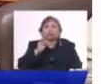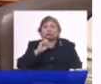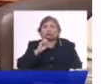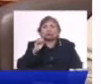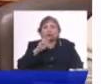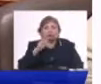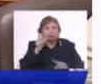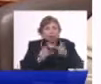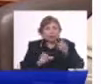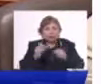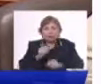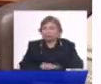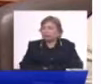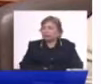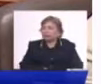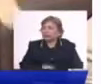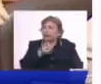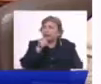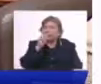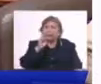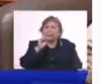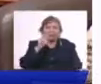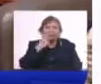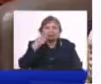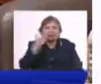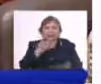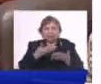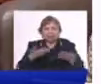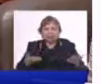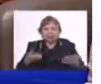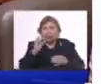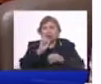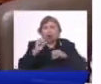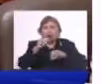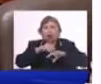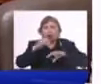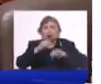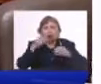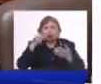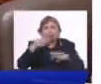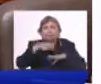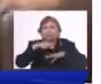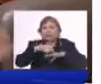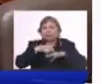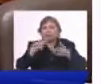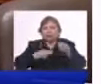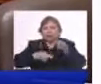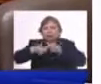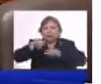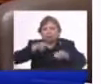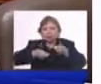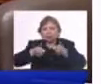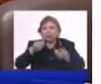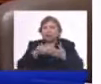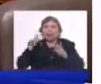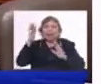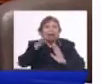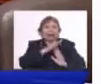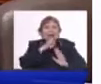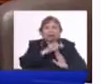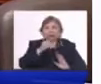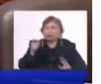habitante peruano, el habitante no es dueño de lo que hay adentro, del oro, plata, cobre que hay acá. Lo vendemos y abusamos de